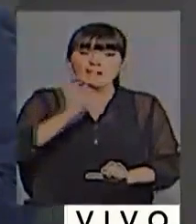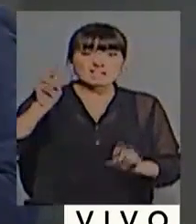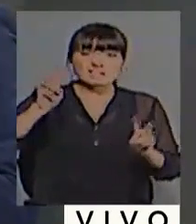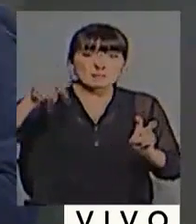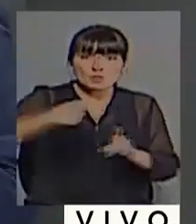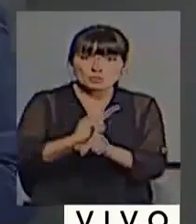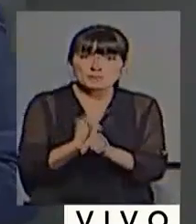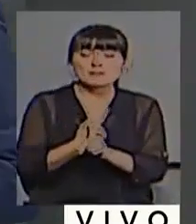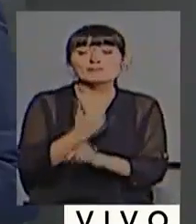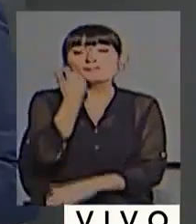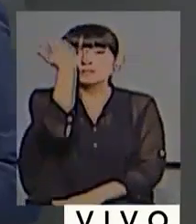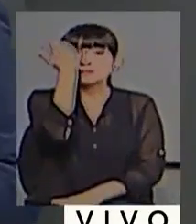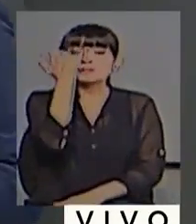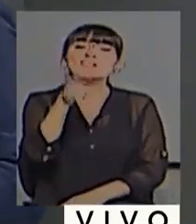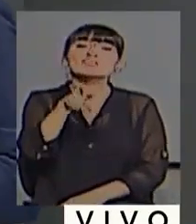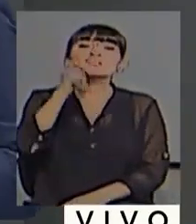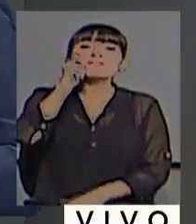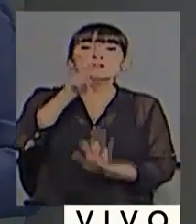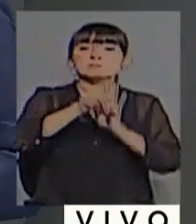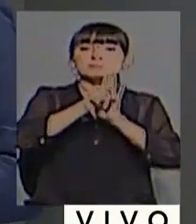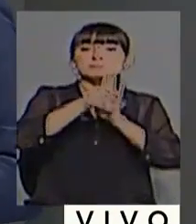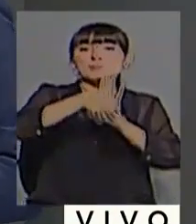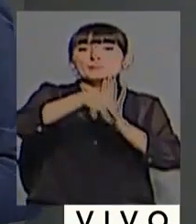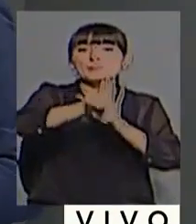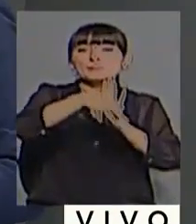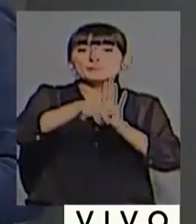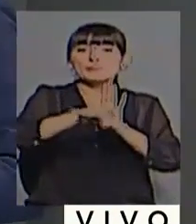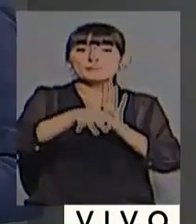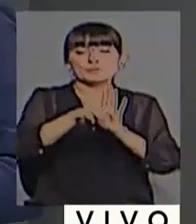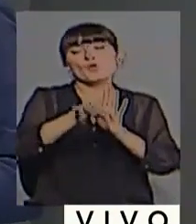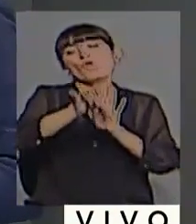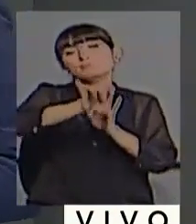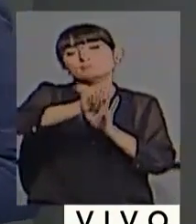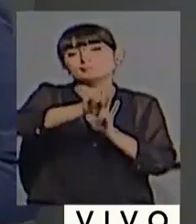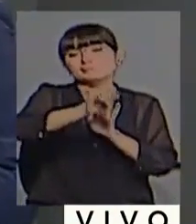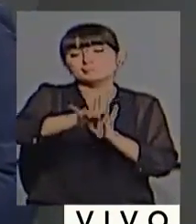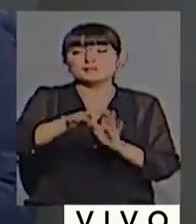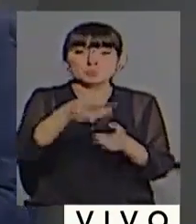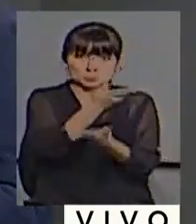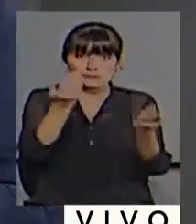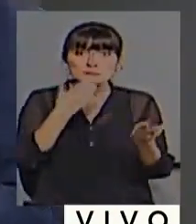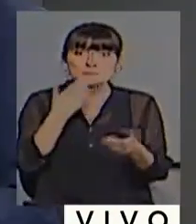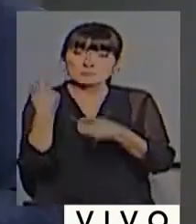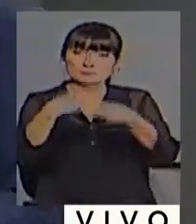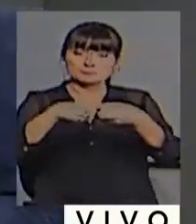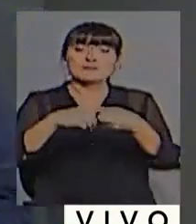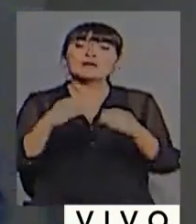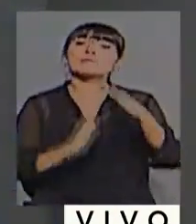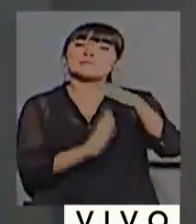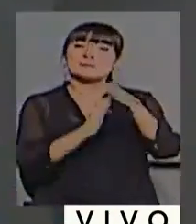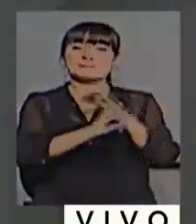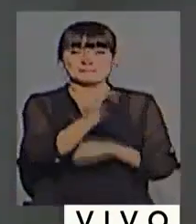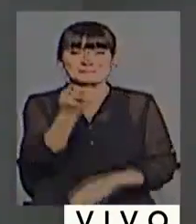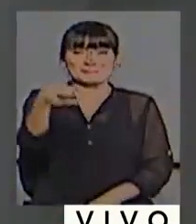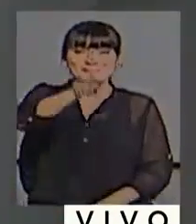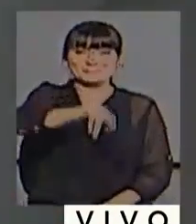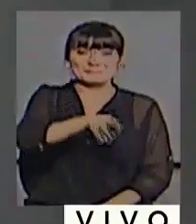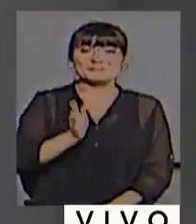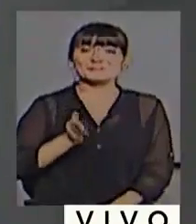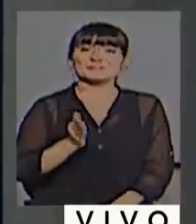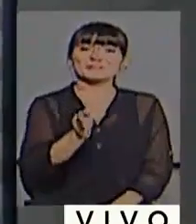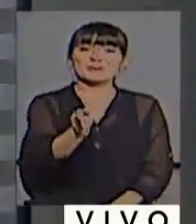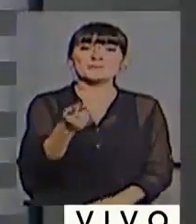que nos están llegando a través de las redes sociales, que usted también puede participar. Vamos a una pausa y ya estamos de vuelta. Seguimos con